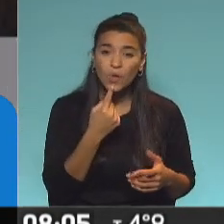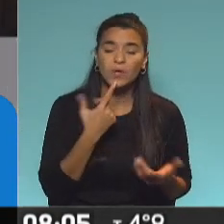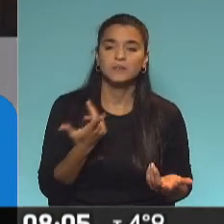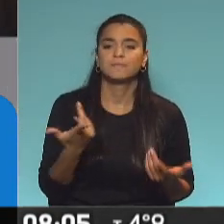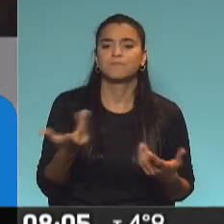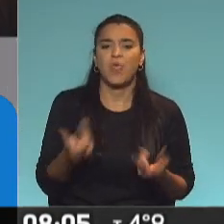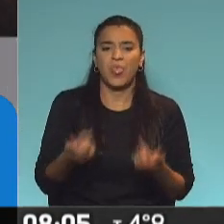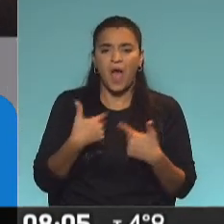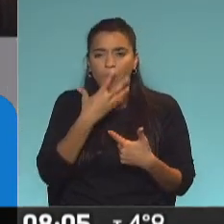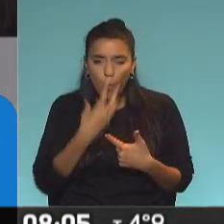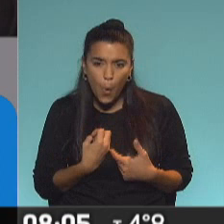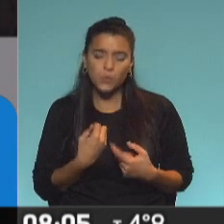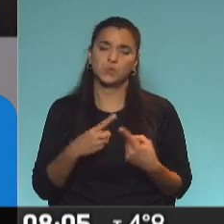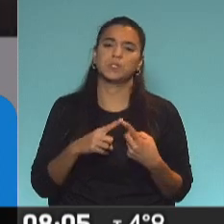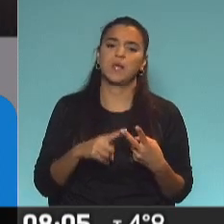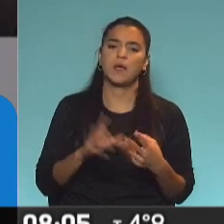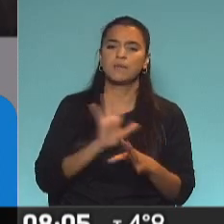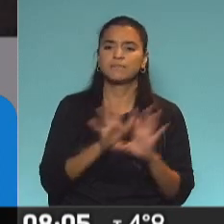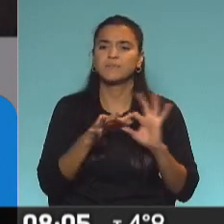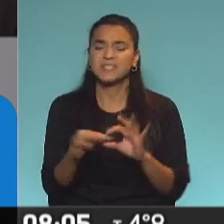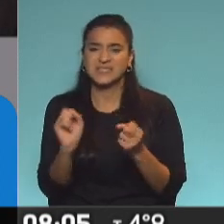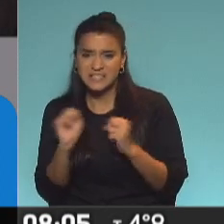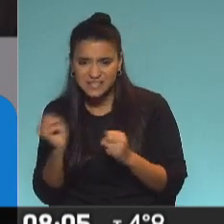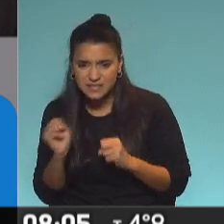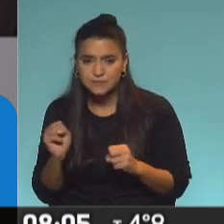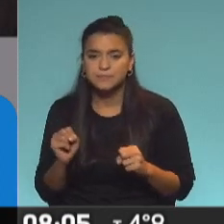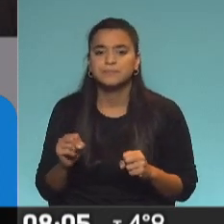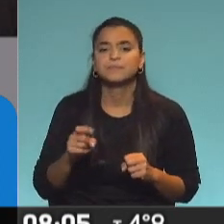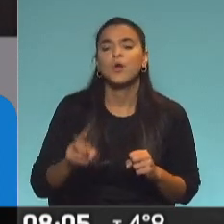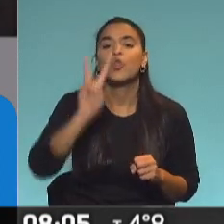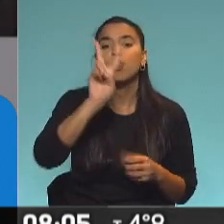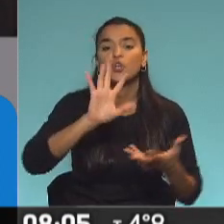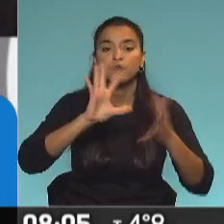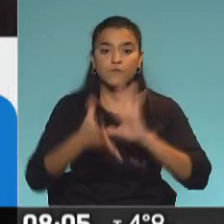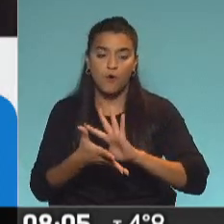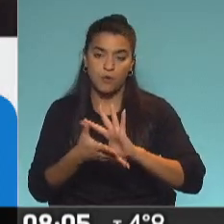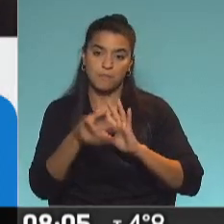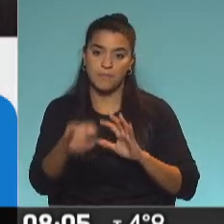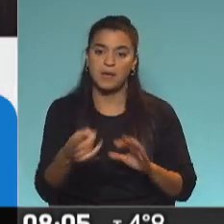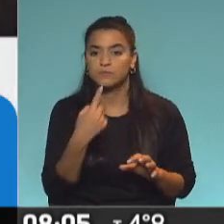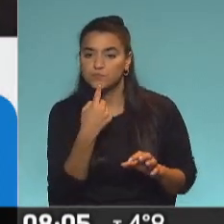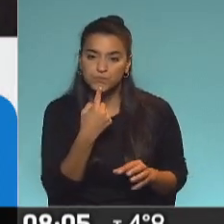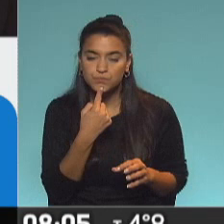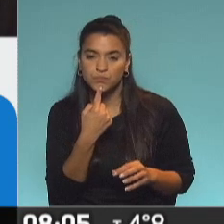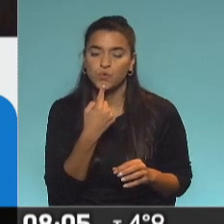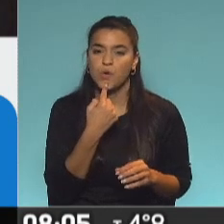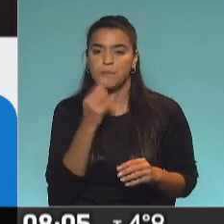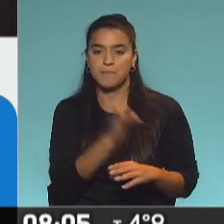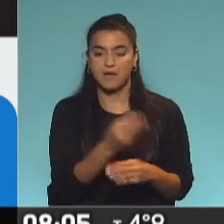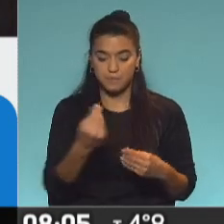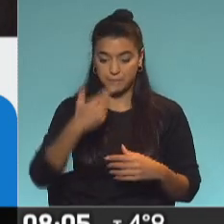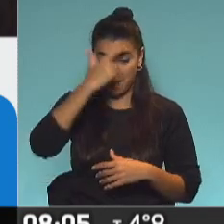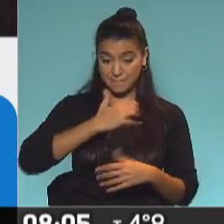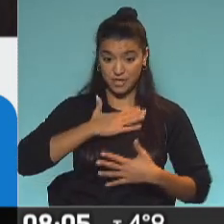nos angustia, está relacionada con la ansiedad, y hay dos maneras de enfrentar la incertidumbre. Una es tratar a nivel